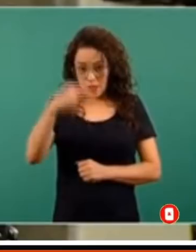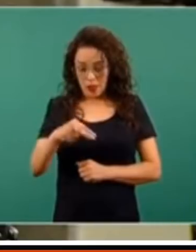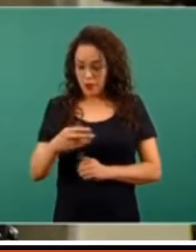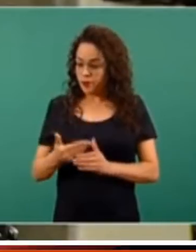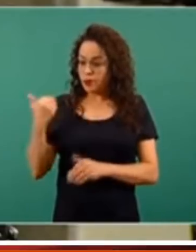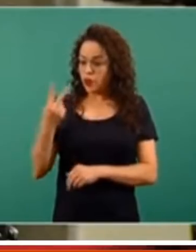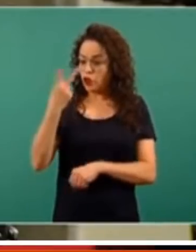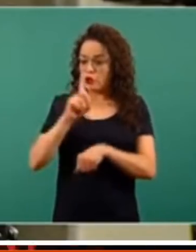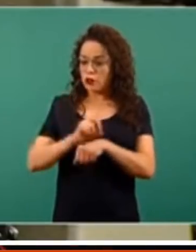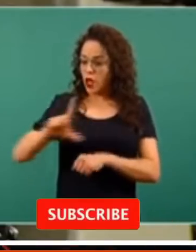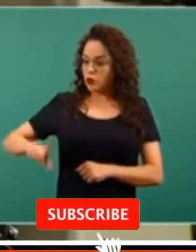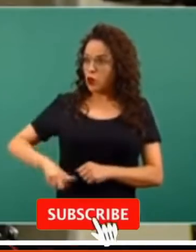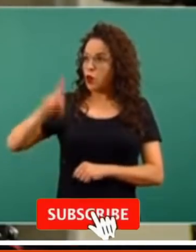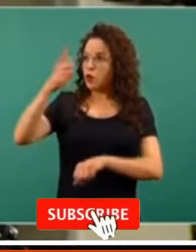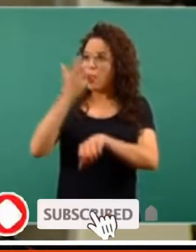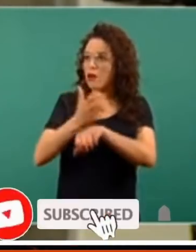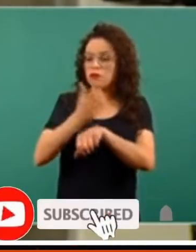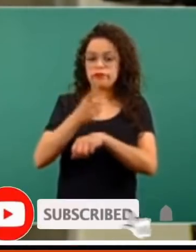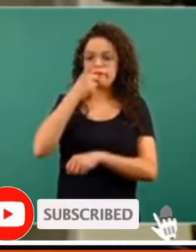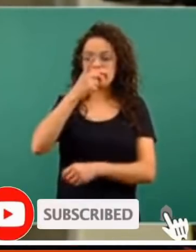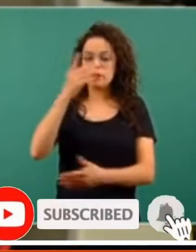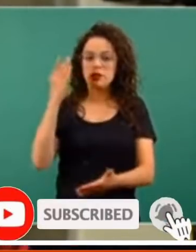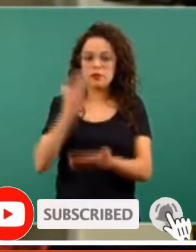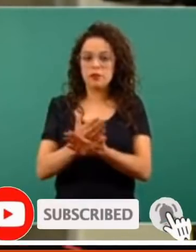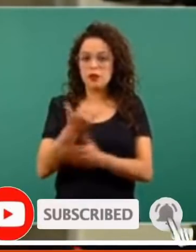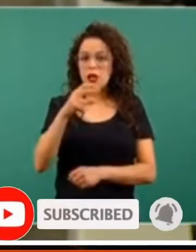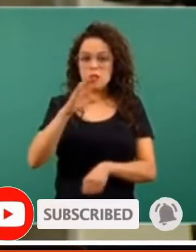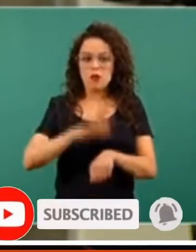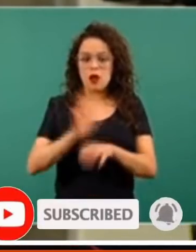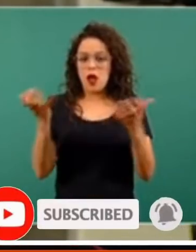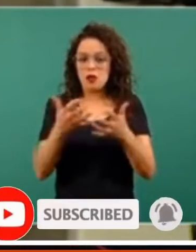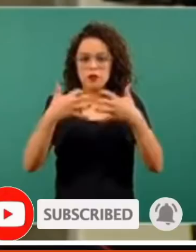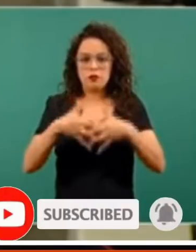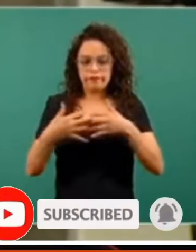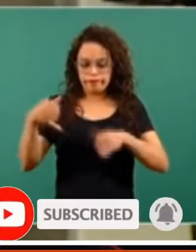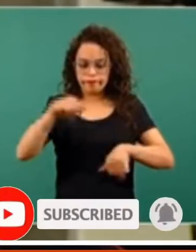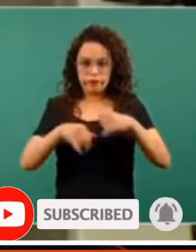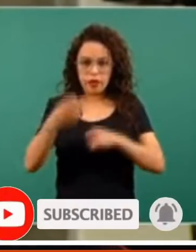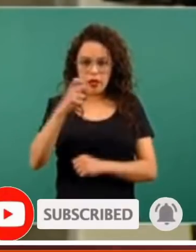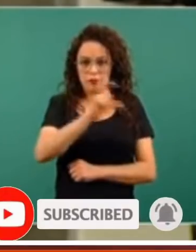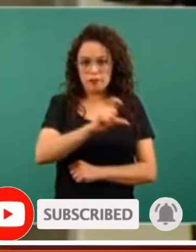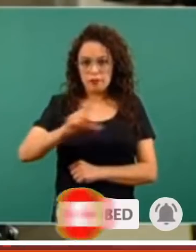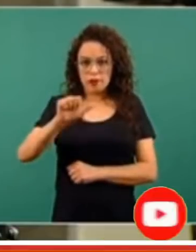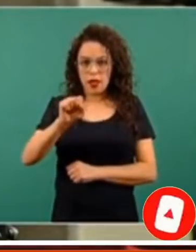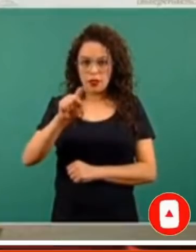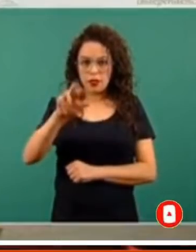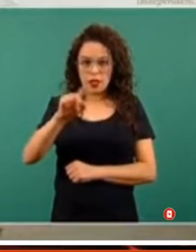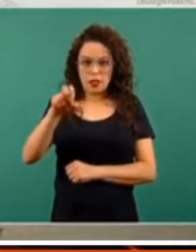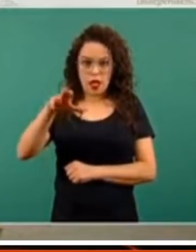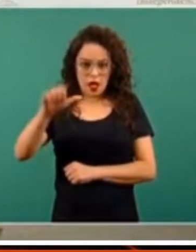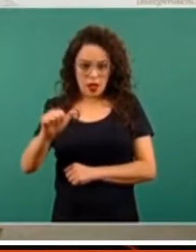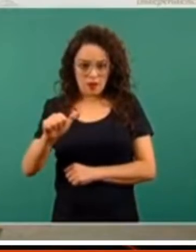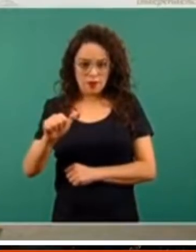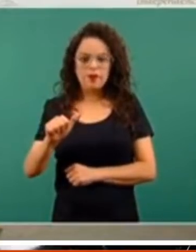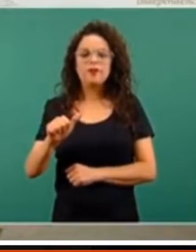gobierno de los Estados Unidos ha suspendido la fabricación de la vacuna AstraZeneca en Baltimore, no porque sea mala